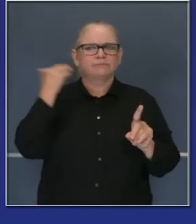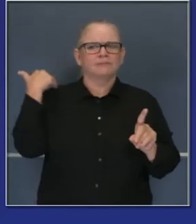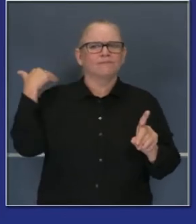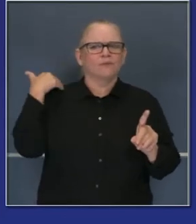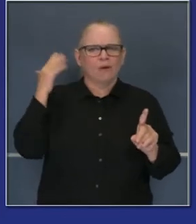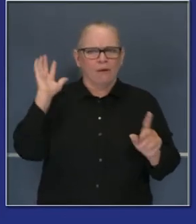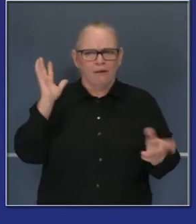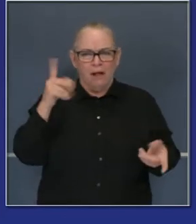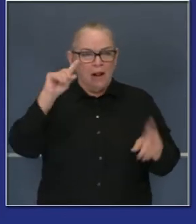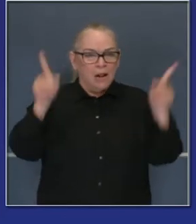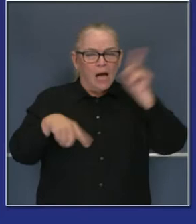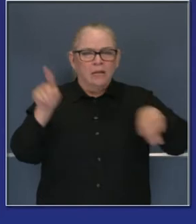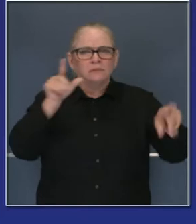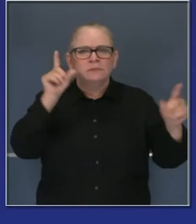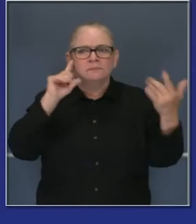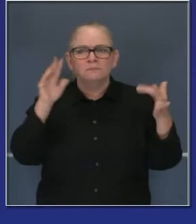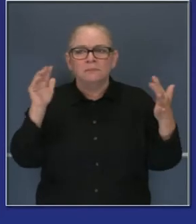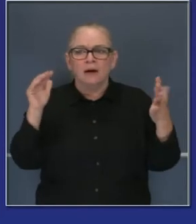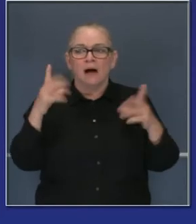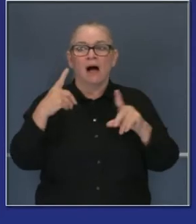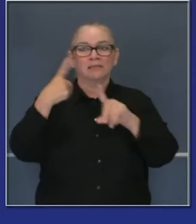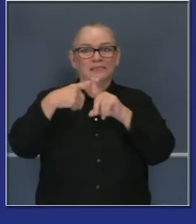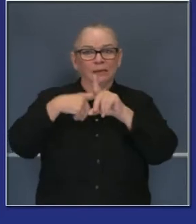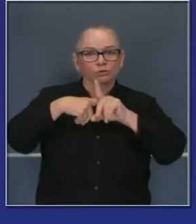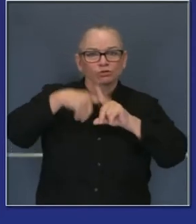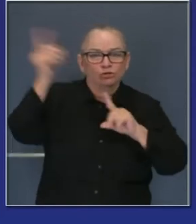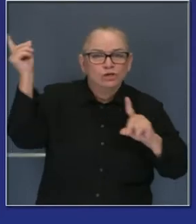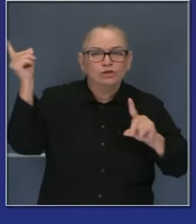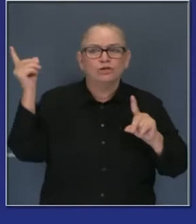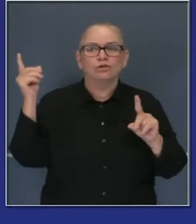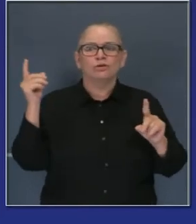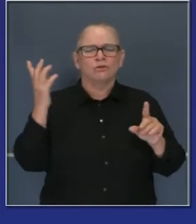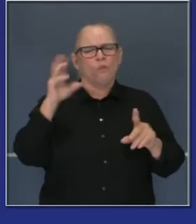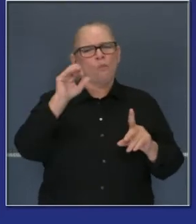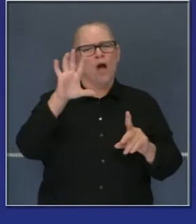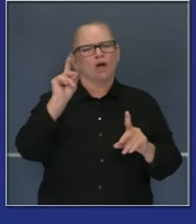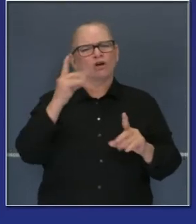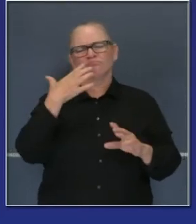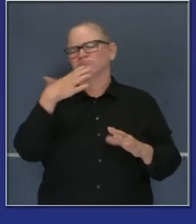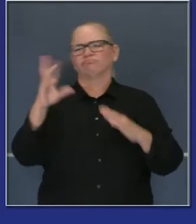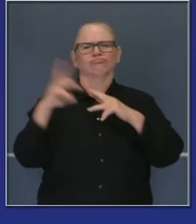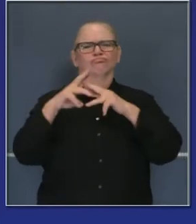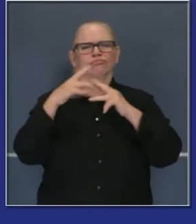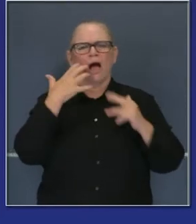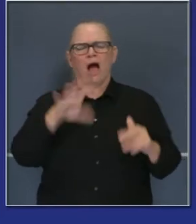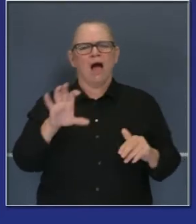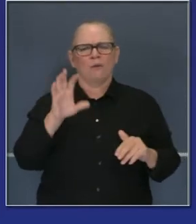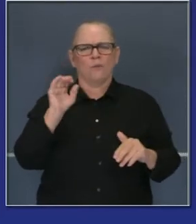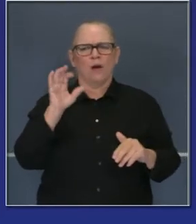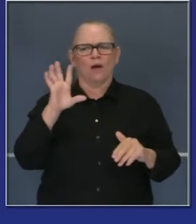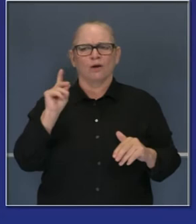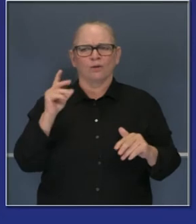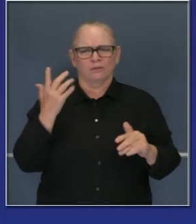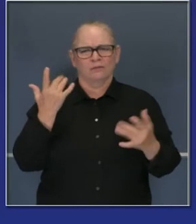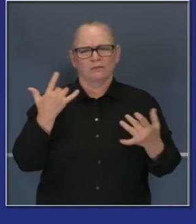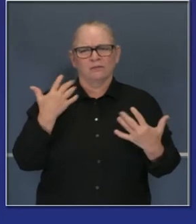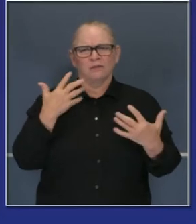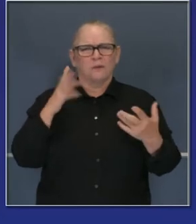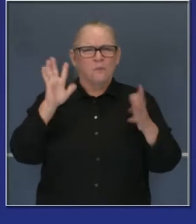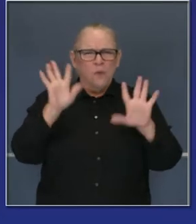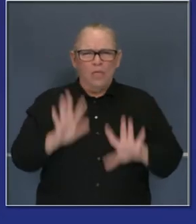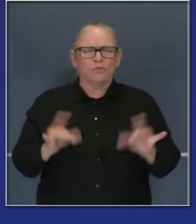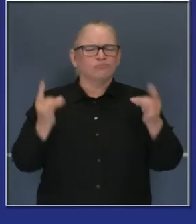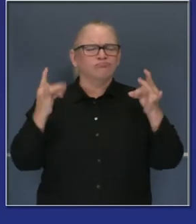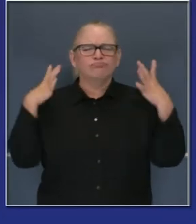también niveles históricos marcados de temperatura en el estado de california incluyendo